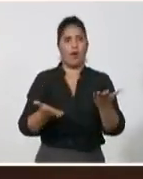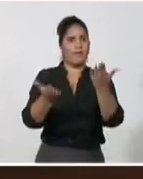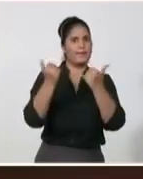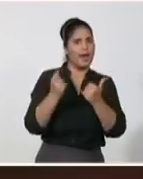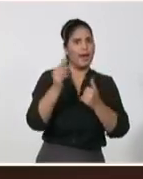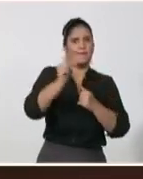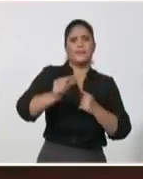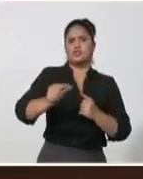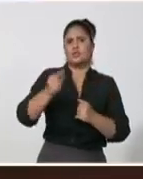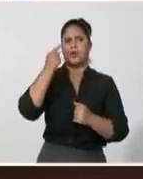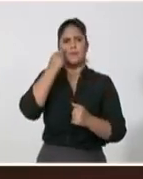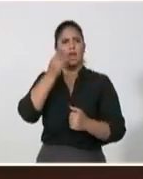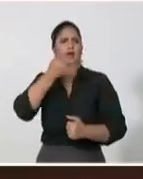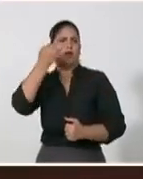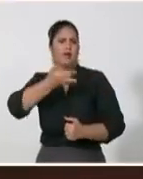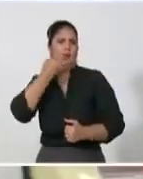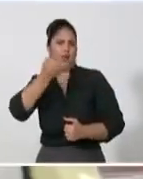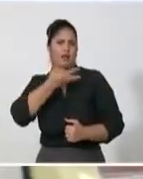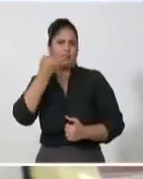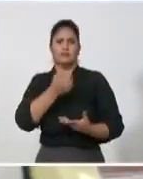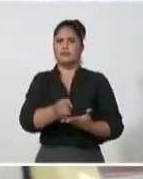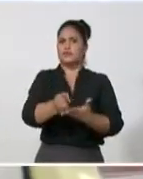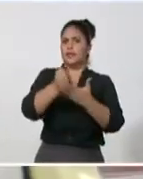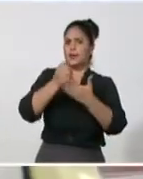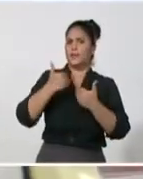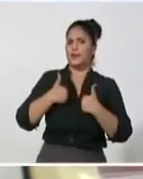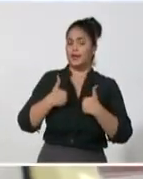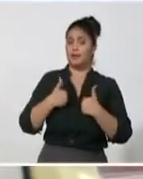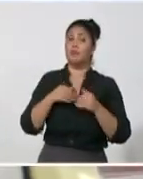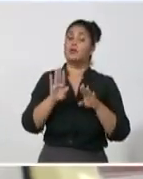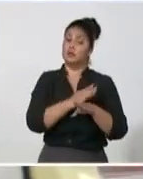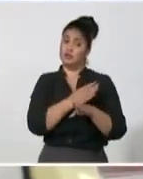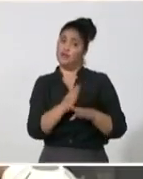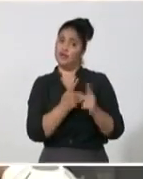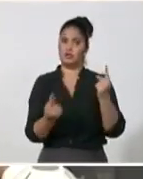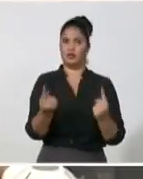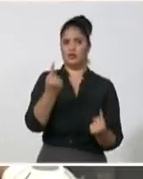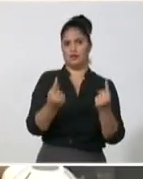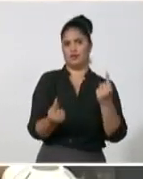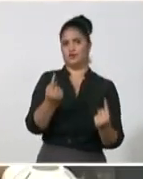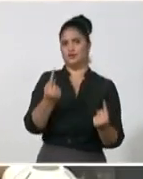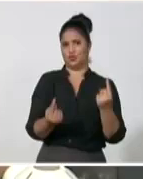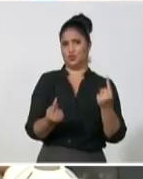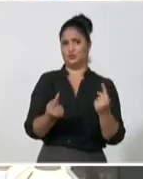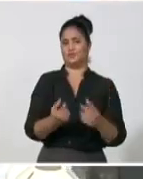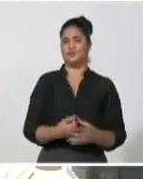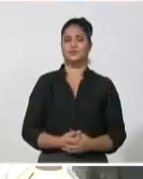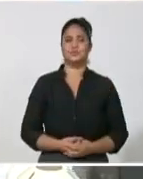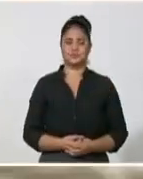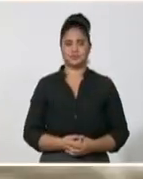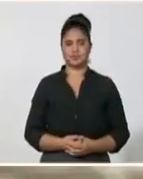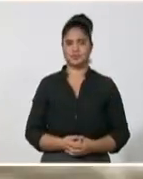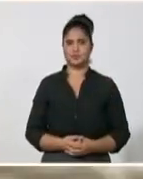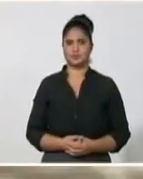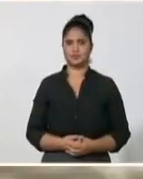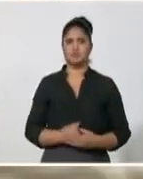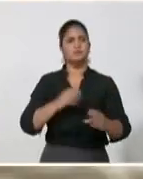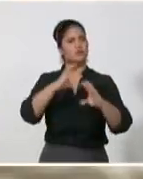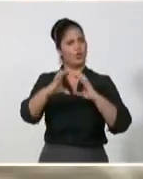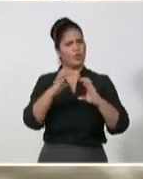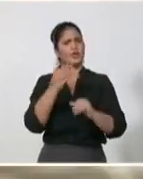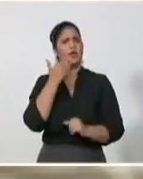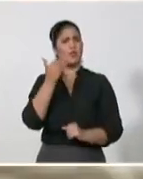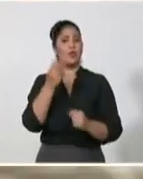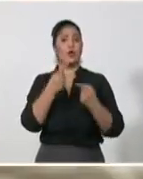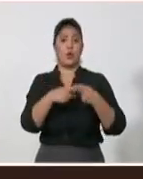planificar, cómo dirigir, cómo accionar. Esa capacidad hay que desarrollarla, si no, también, haramos en el mar, hay